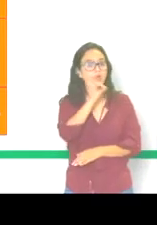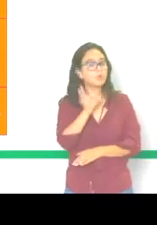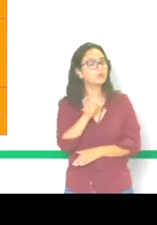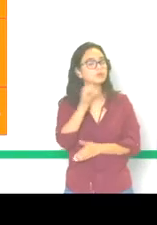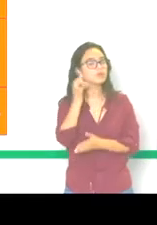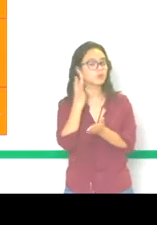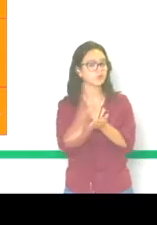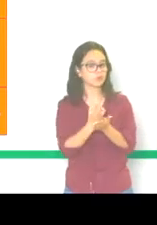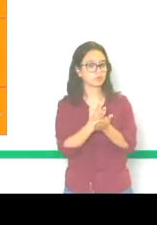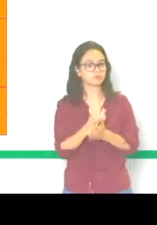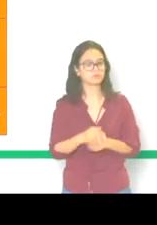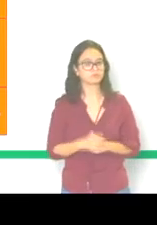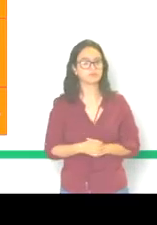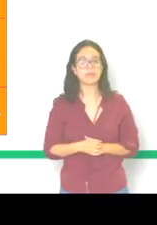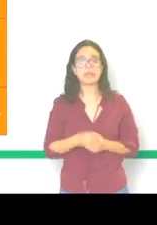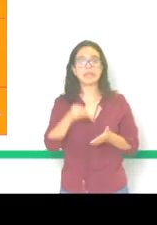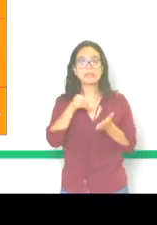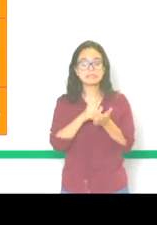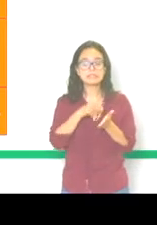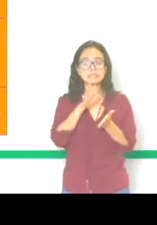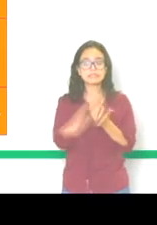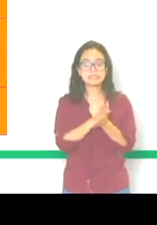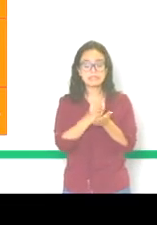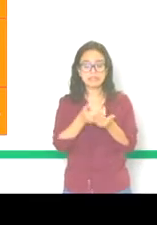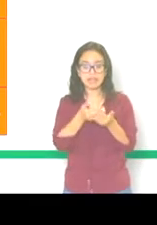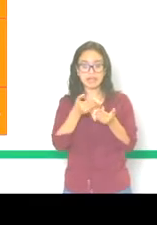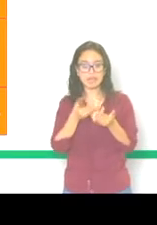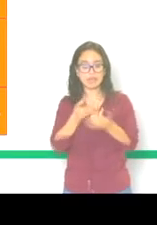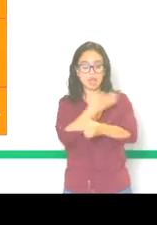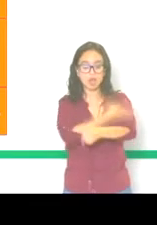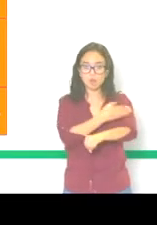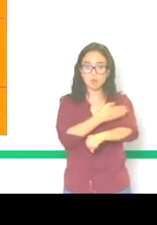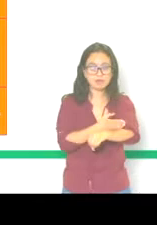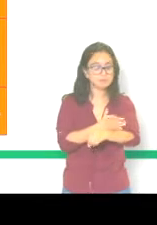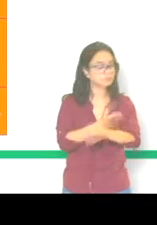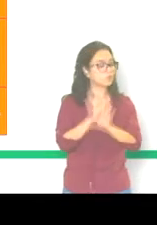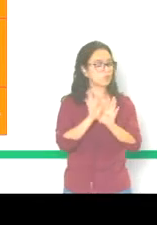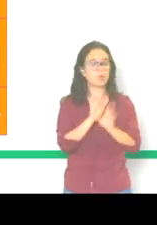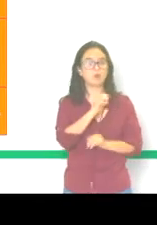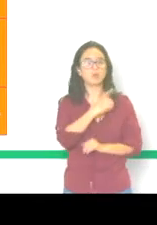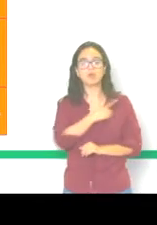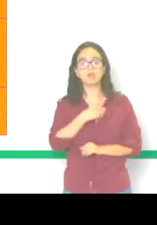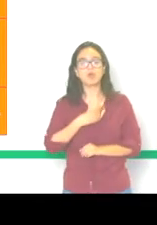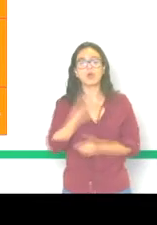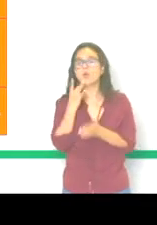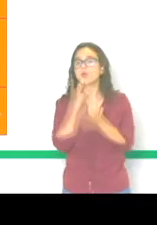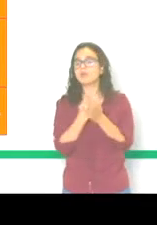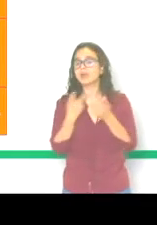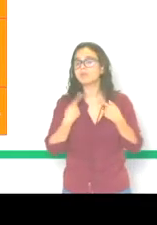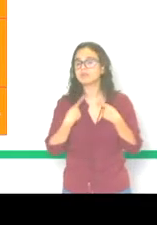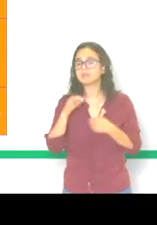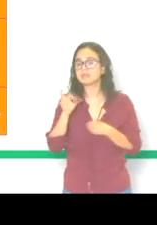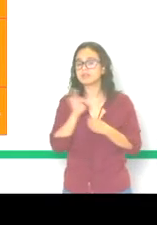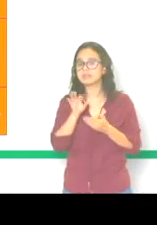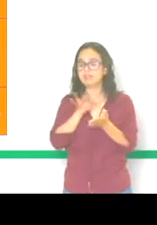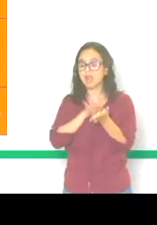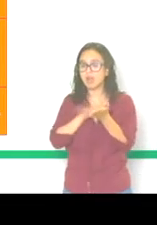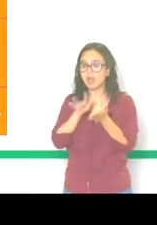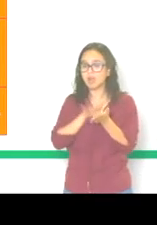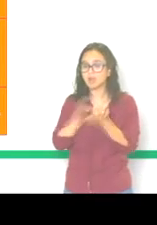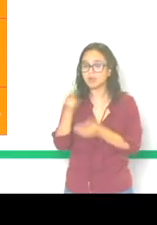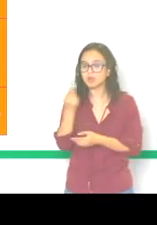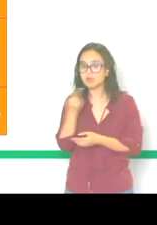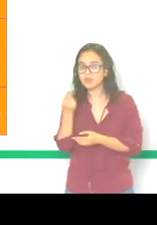capacidad, solo con citas, sin acompañantes, excepto aquellos que requieran apoyo en su movilidad o